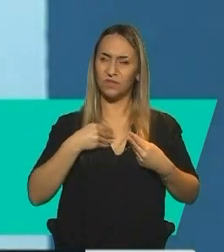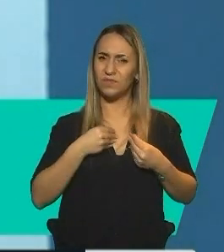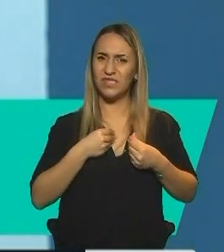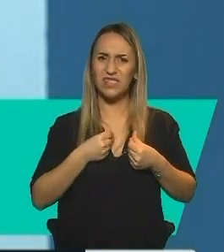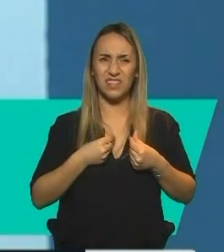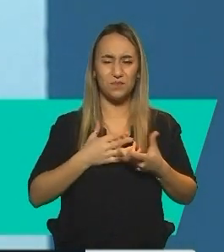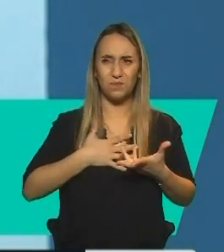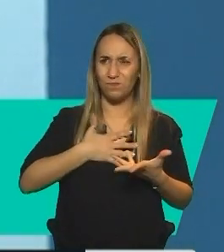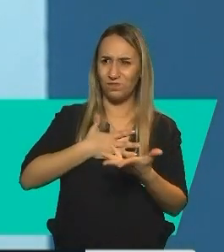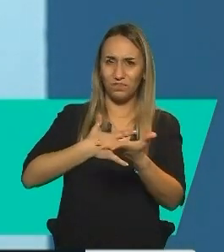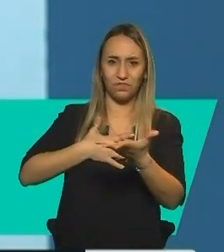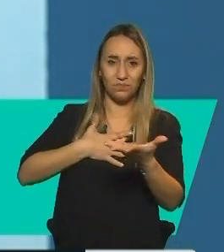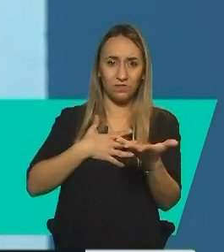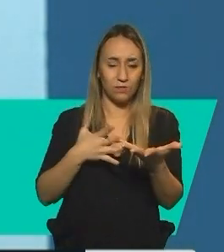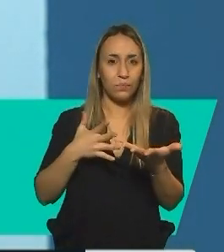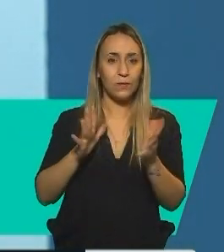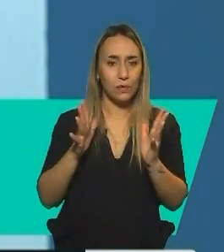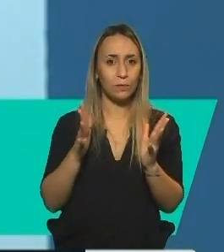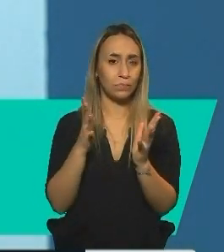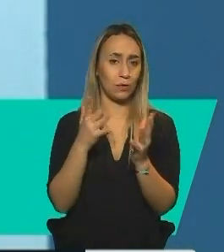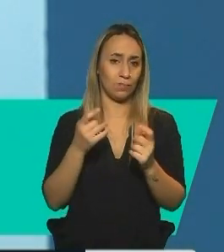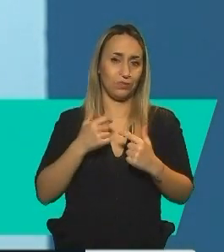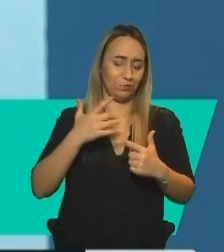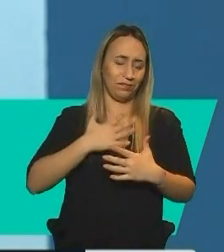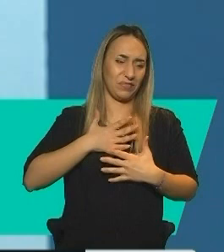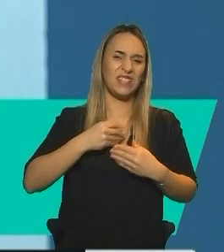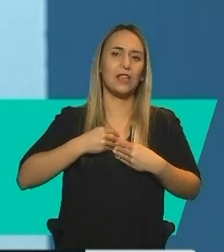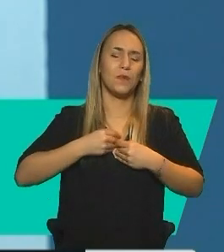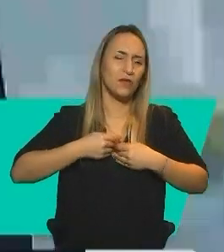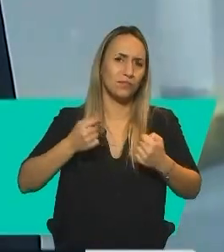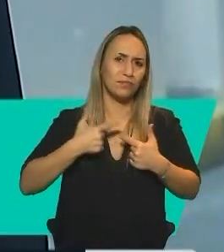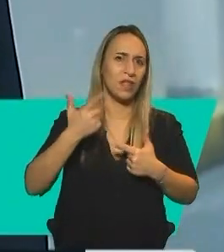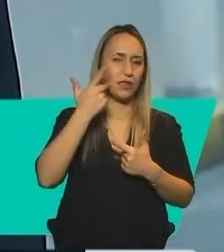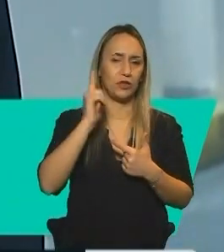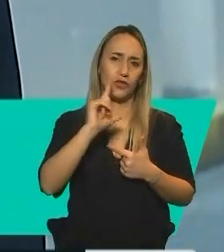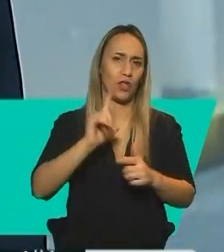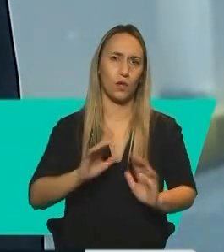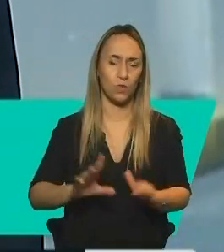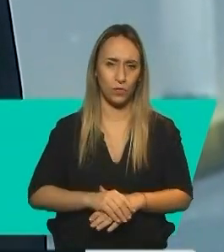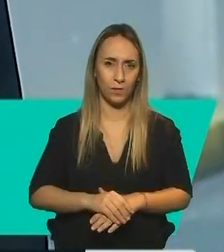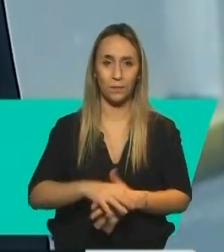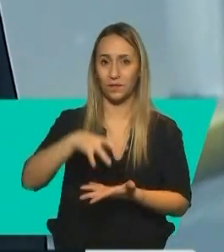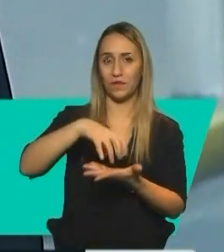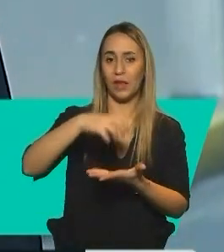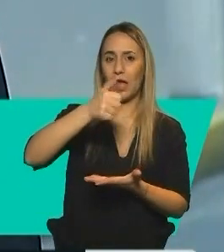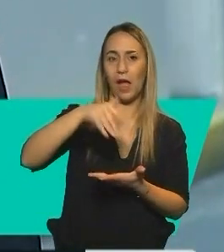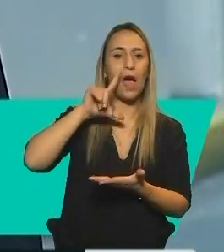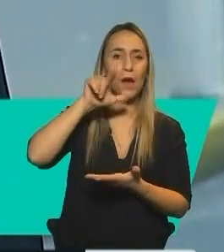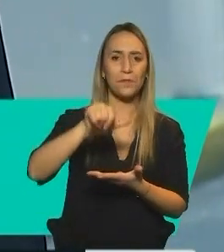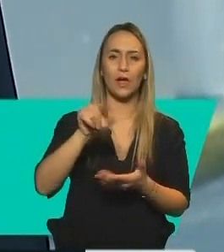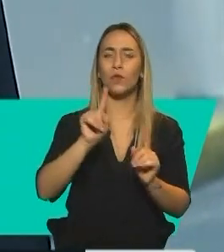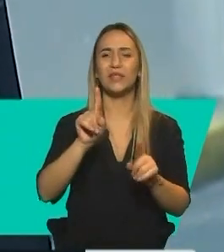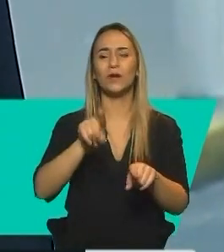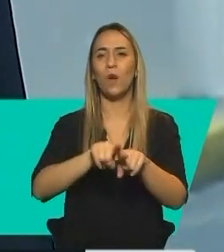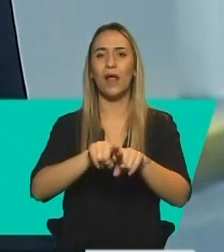que la podemos llamar que es exclusiva del 18 de julio, ¿no? Decíamos, es una, Amia, no es una cicatriz, es una herida